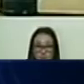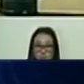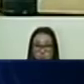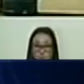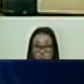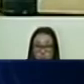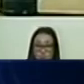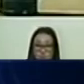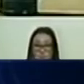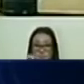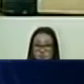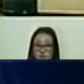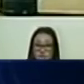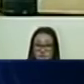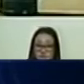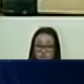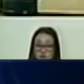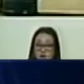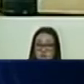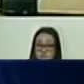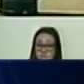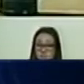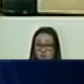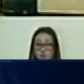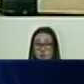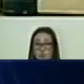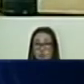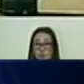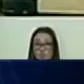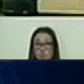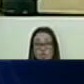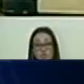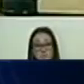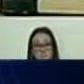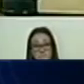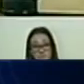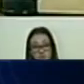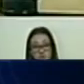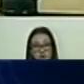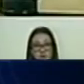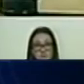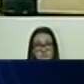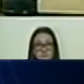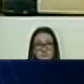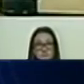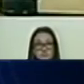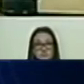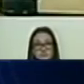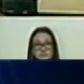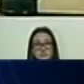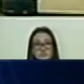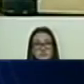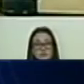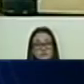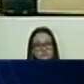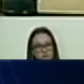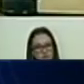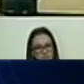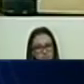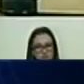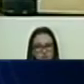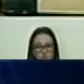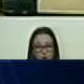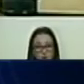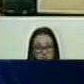venezolanas que me lo solicitó en la Florida, en Miami, tenga el consulado abierto a partir de